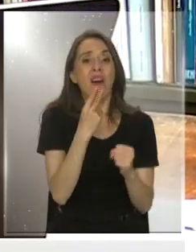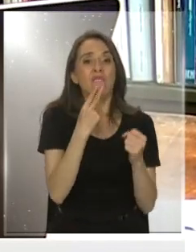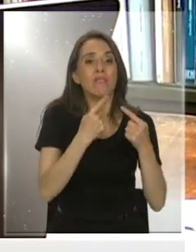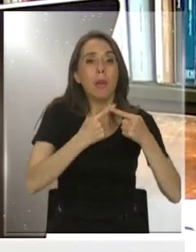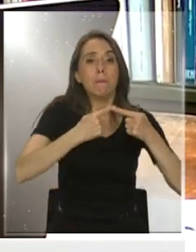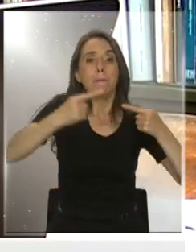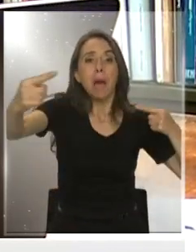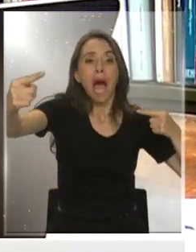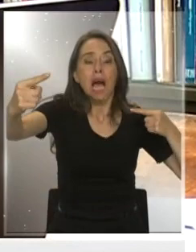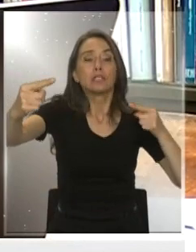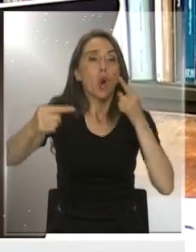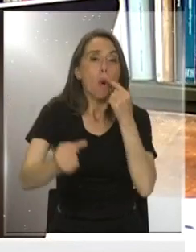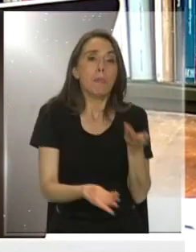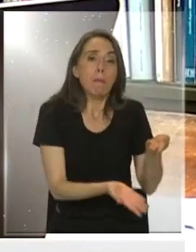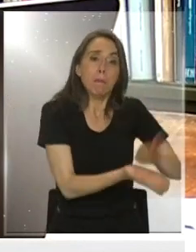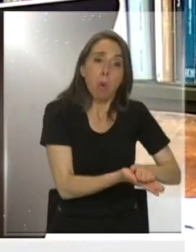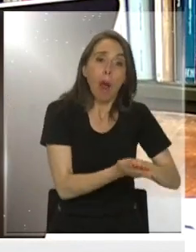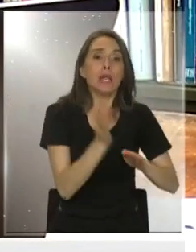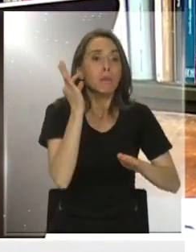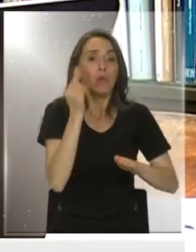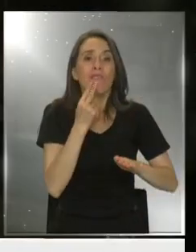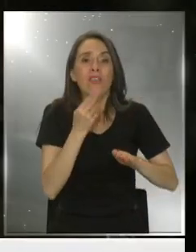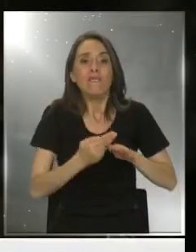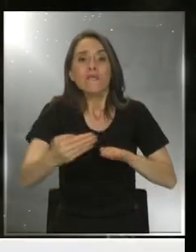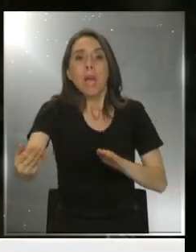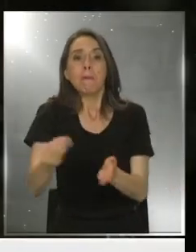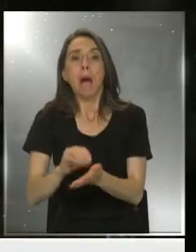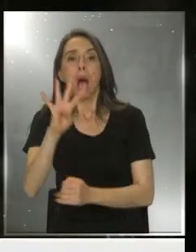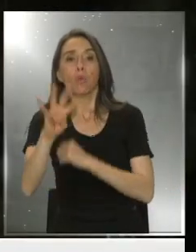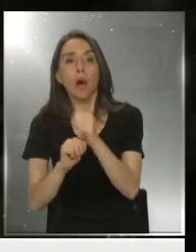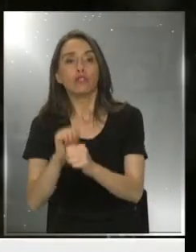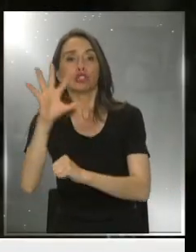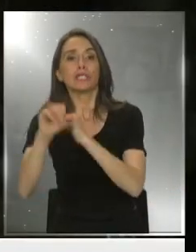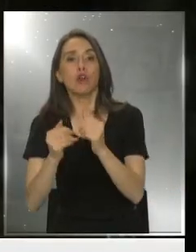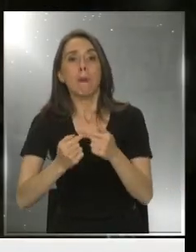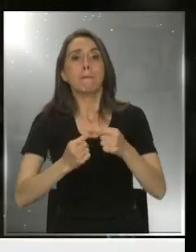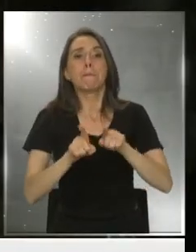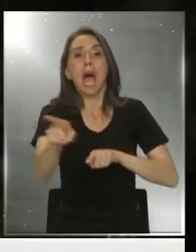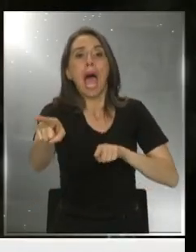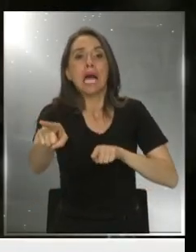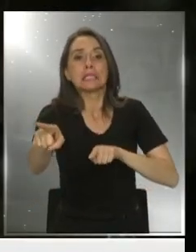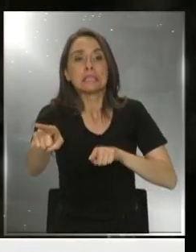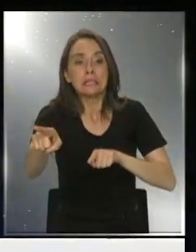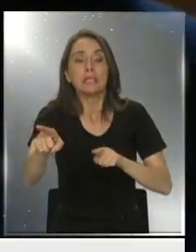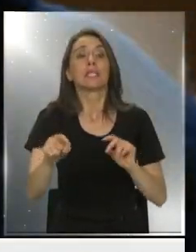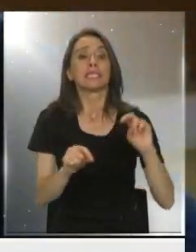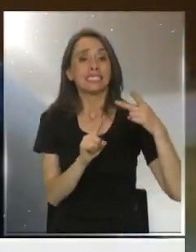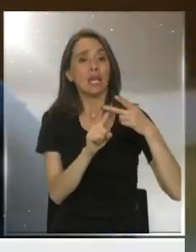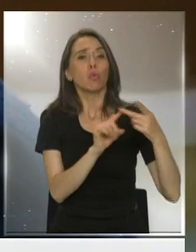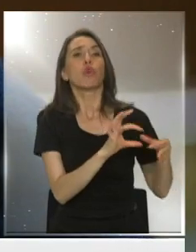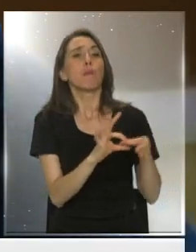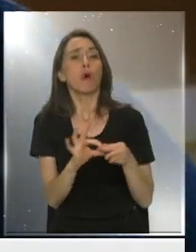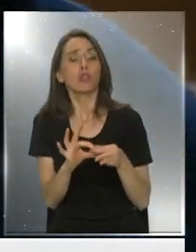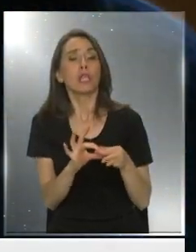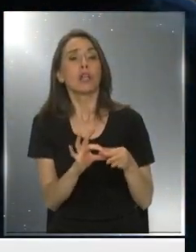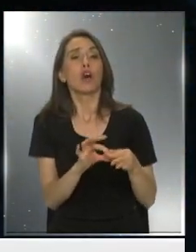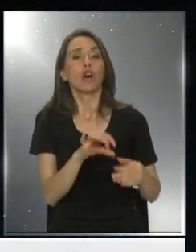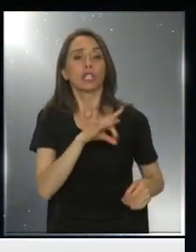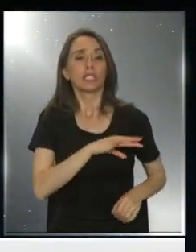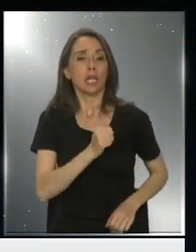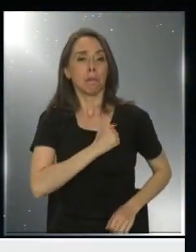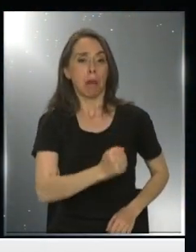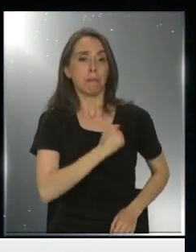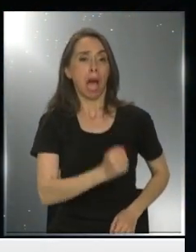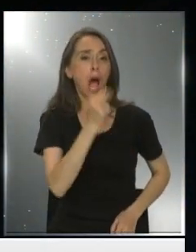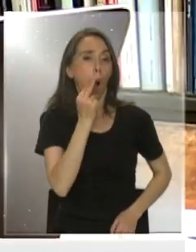Viven 4 o 5 años más en promedio que los hombres. Y en segundo lugar, dado que por nuestra mala tradición